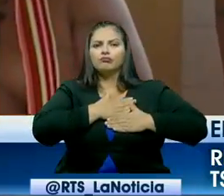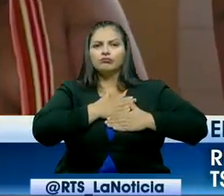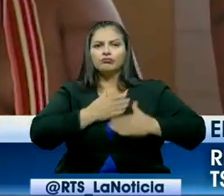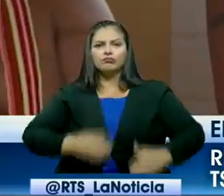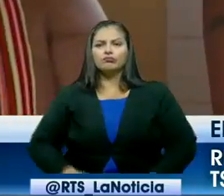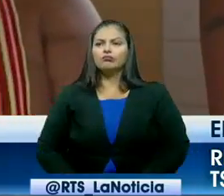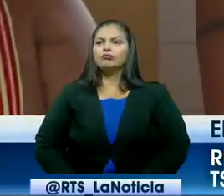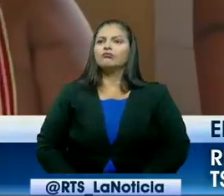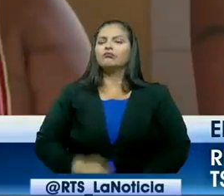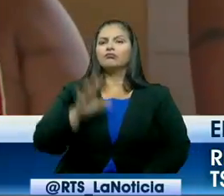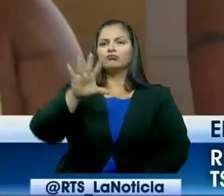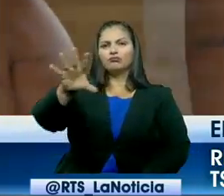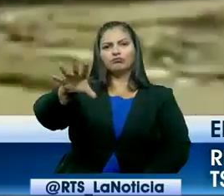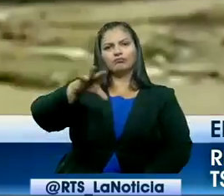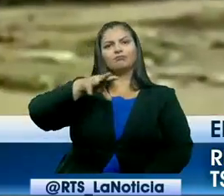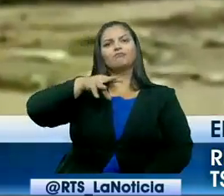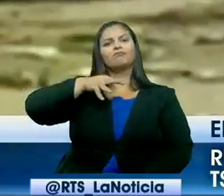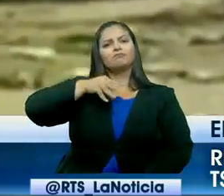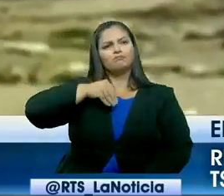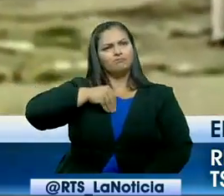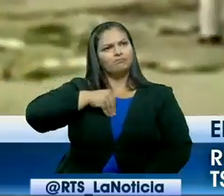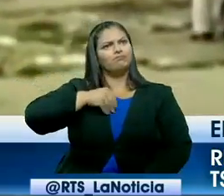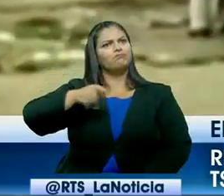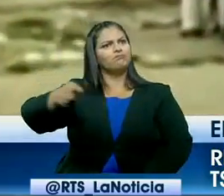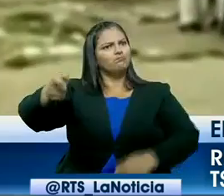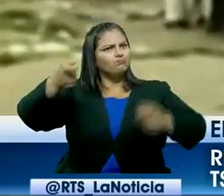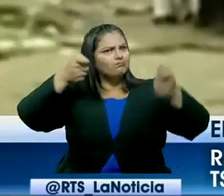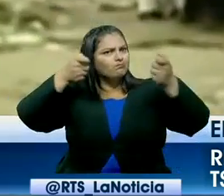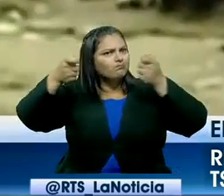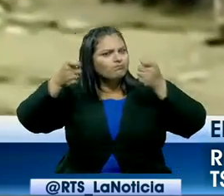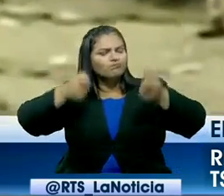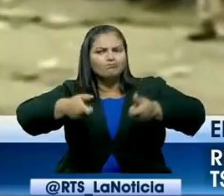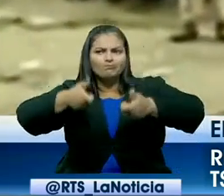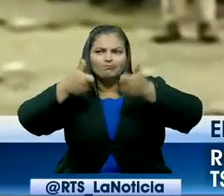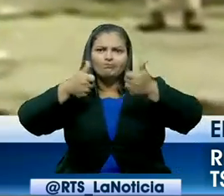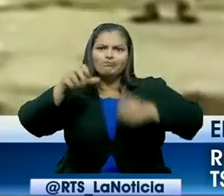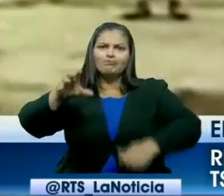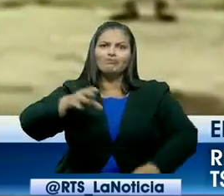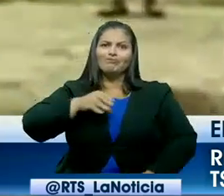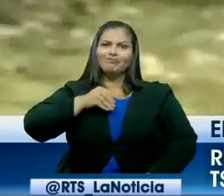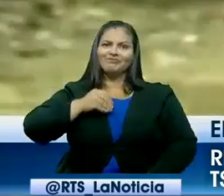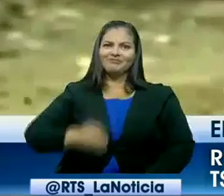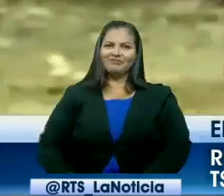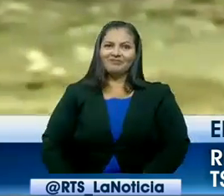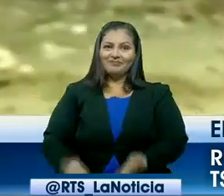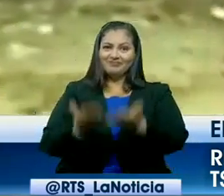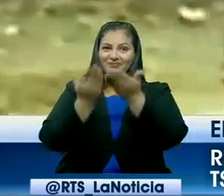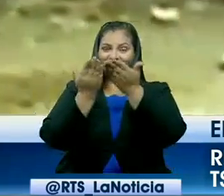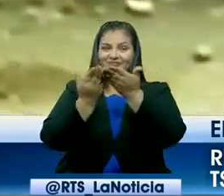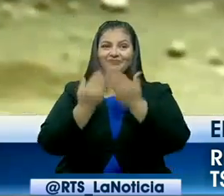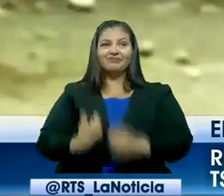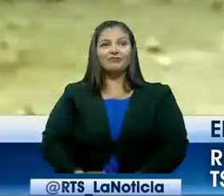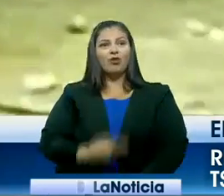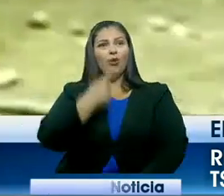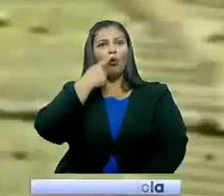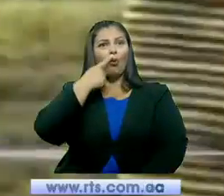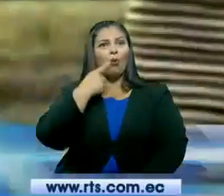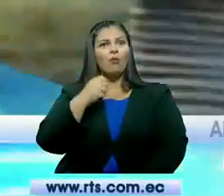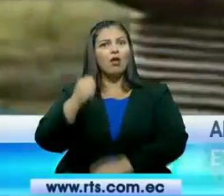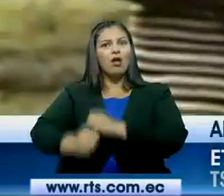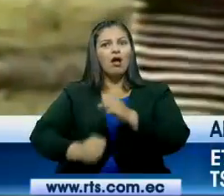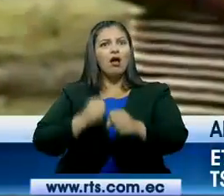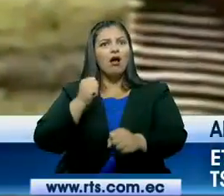gran legado a nosotros. Este líder, que habría cumplido 107 años, se destacó por defender su territorio, cultura